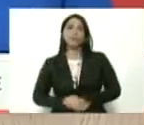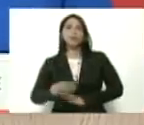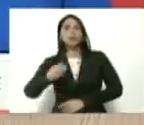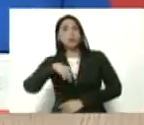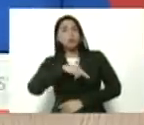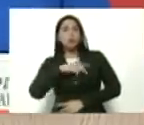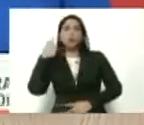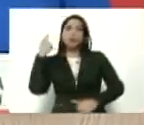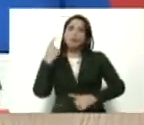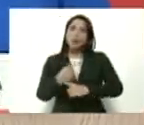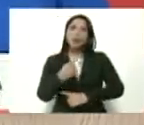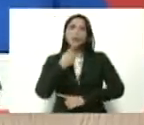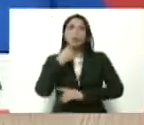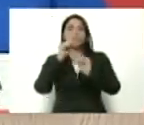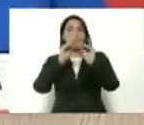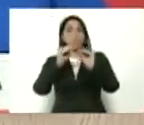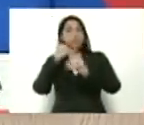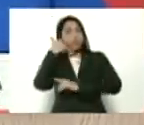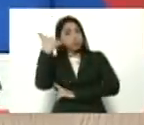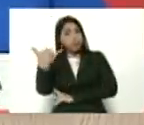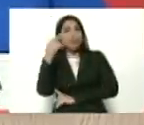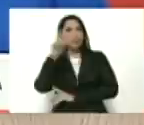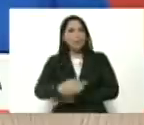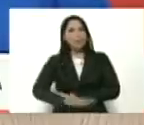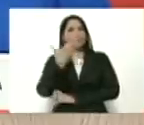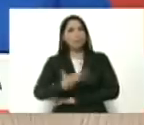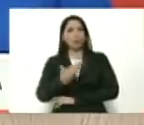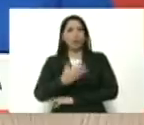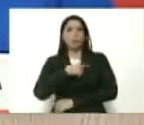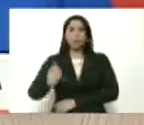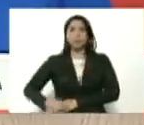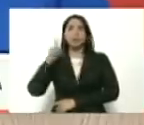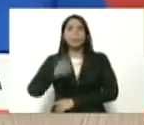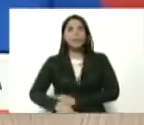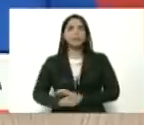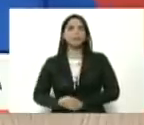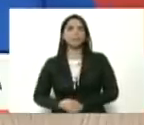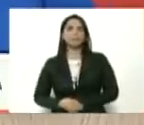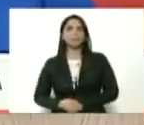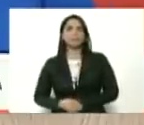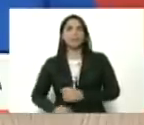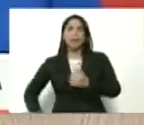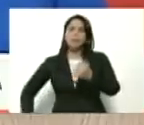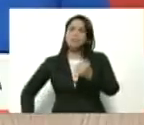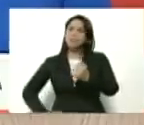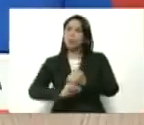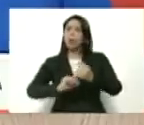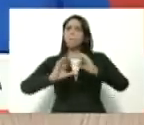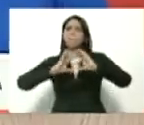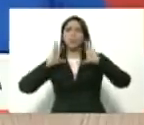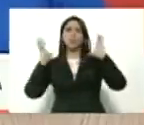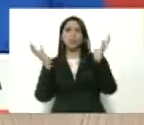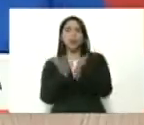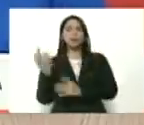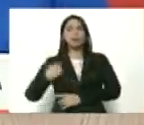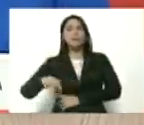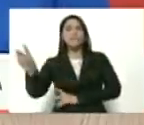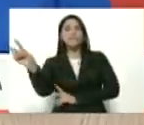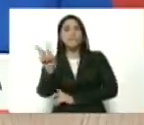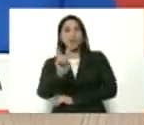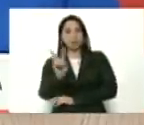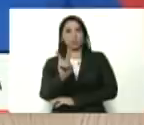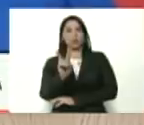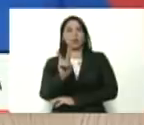resaltamos esta llamada telefónica tan importante y resaltamos principalmente el apoyo mundial que tiene Venezuela